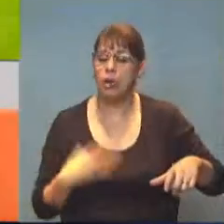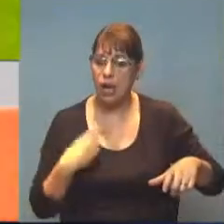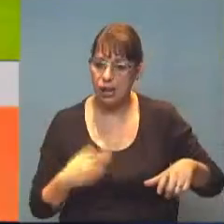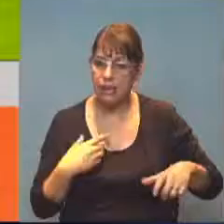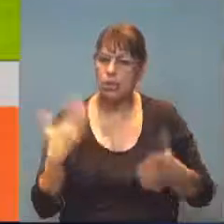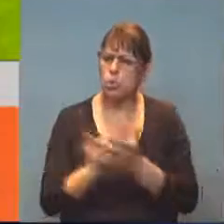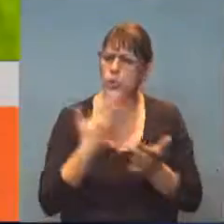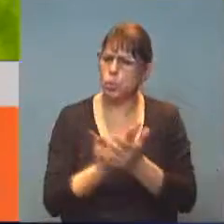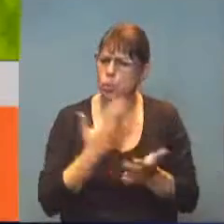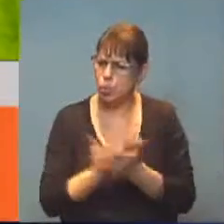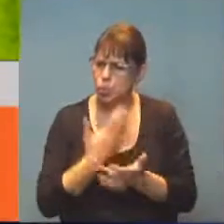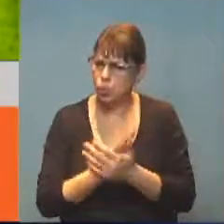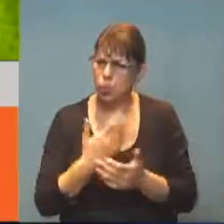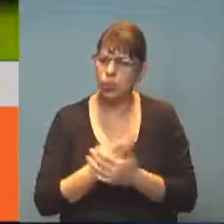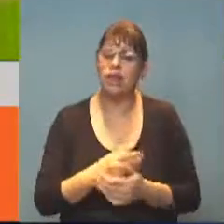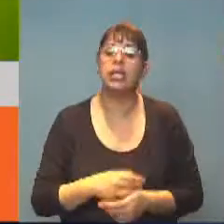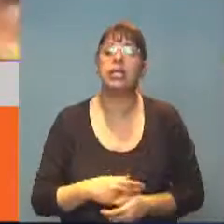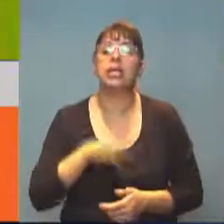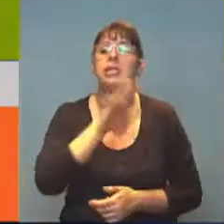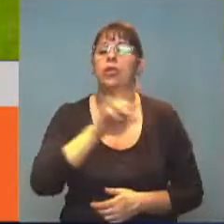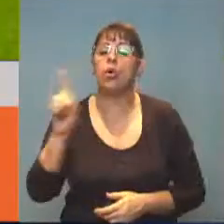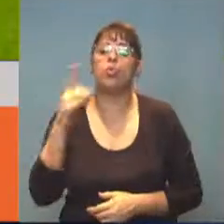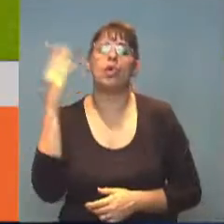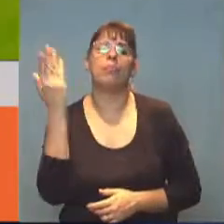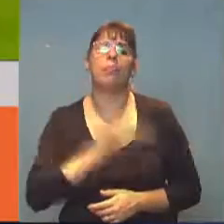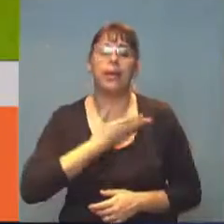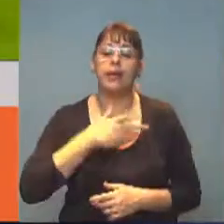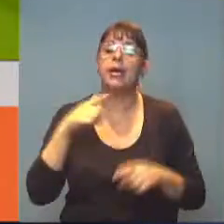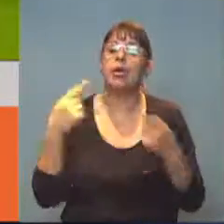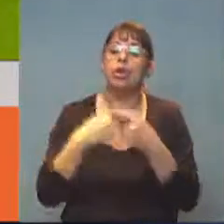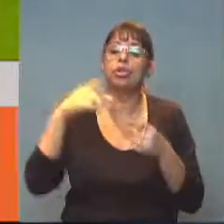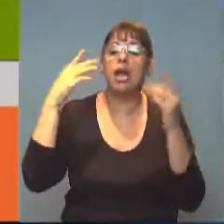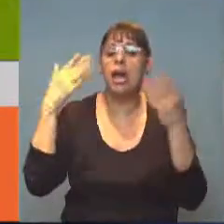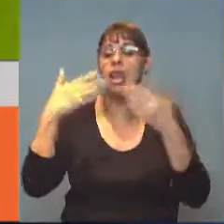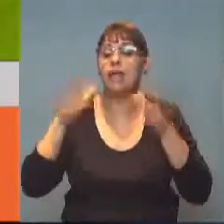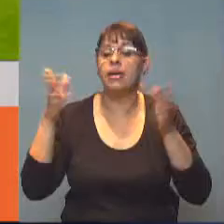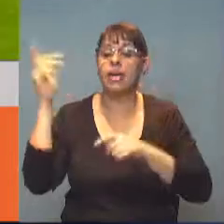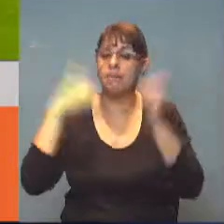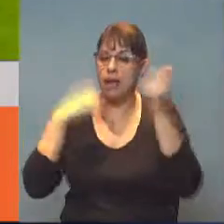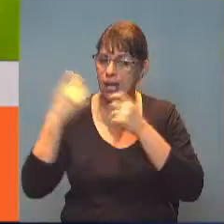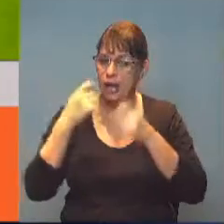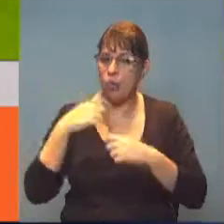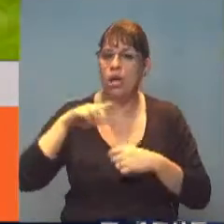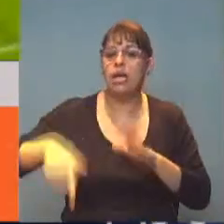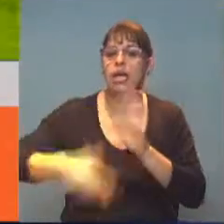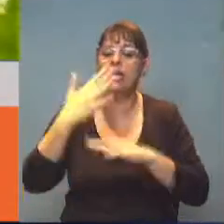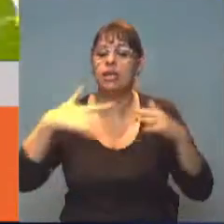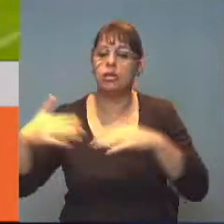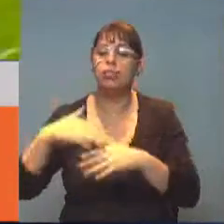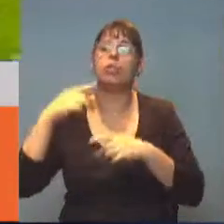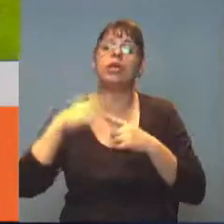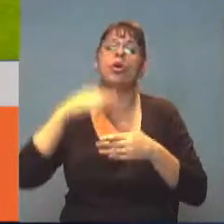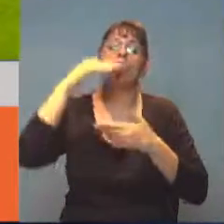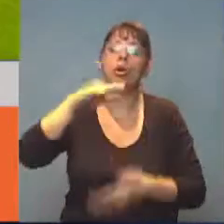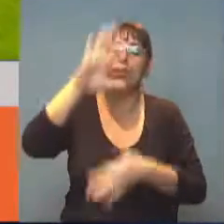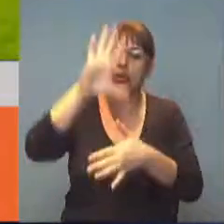Huracán sufrió una durísima goleada por 5-1 ante Libertad de Paraguay en el encuentro de ida de la segunda fase de la Copa Sudamericana.